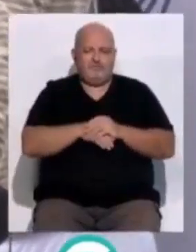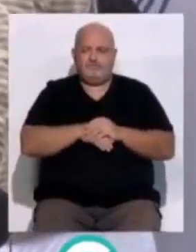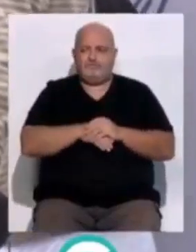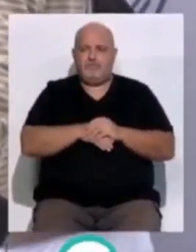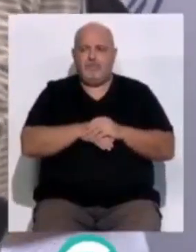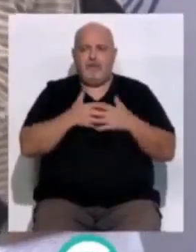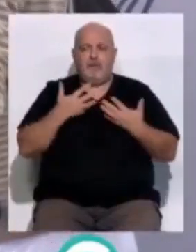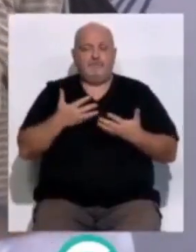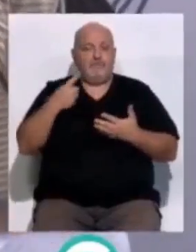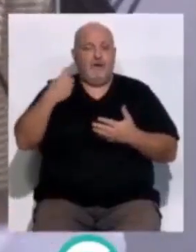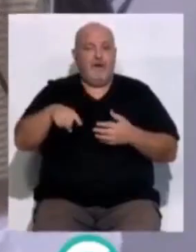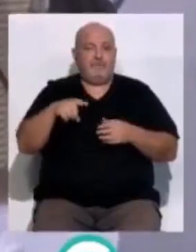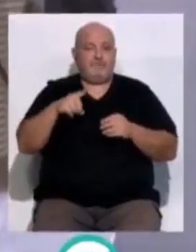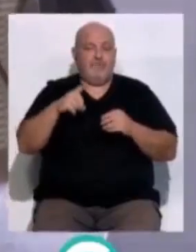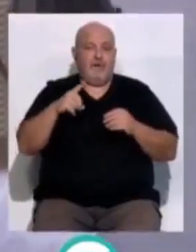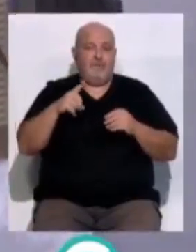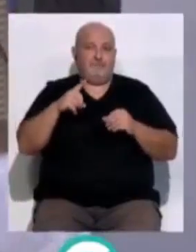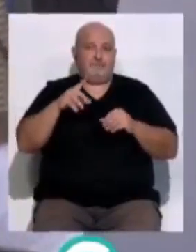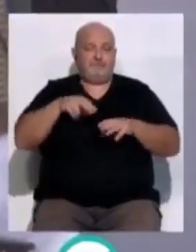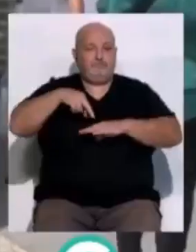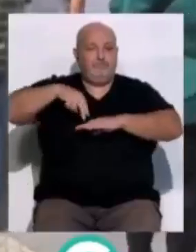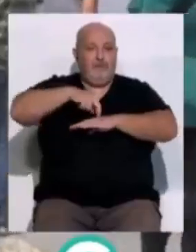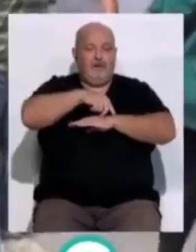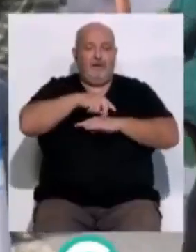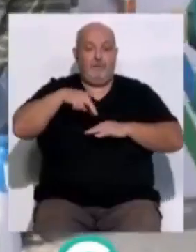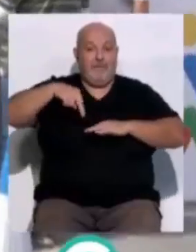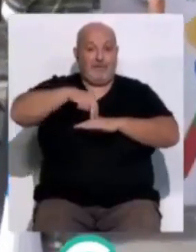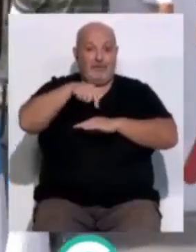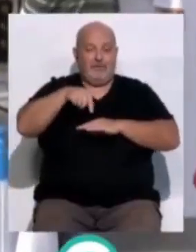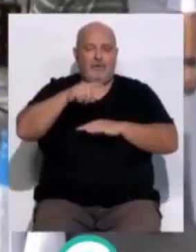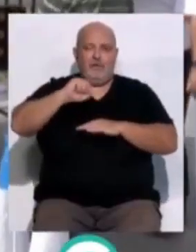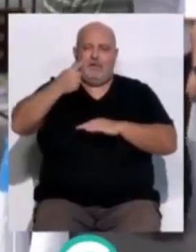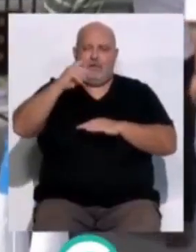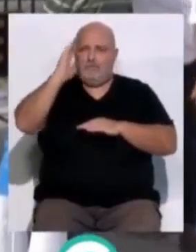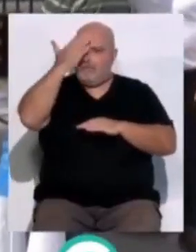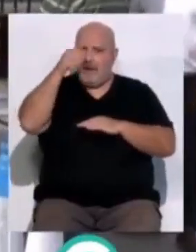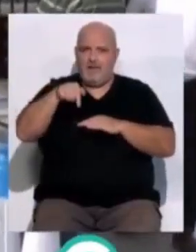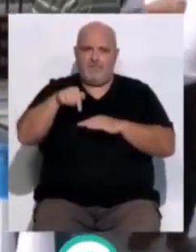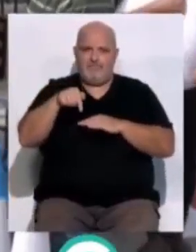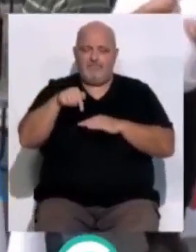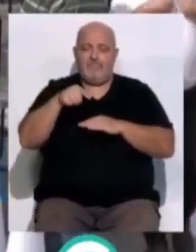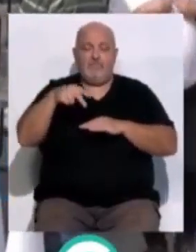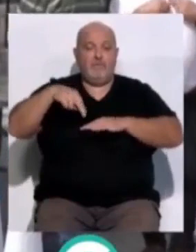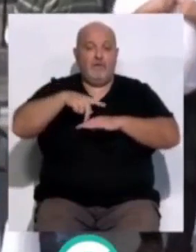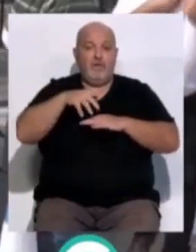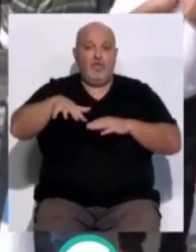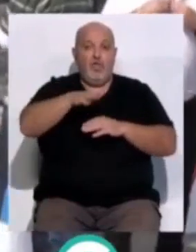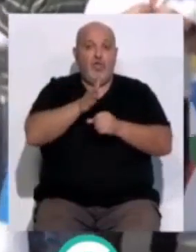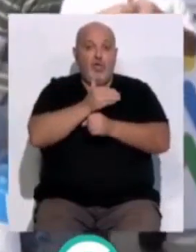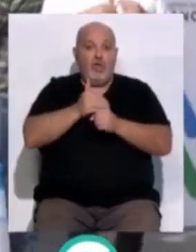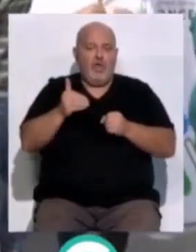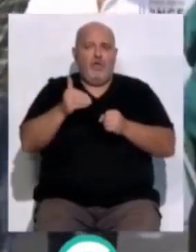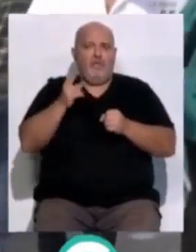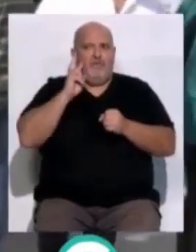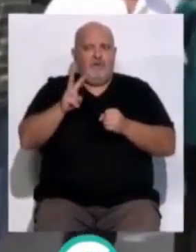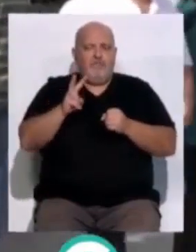tener presente que en la cúspide de la pirámide de la peatonalización el peatón es el principal. Si tú peatonalizas una zona, puedes